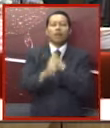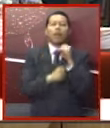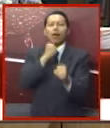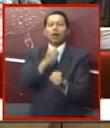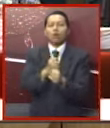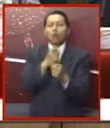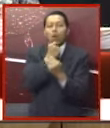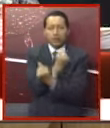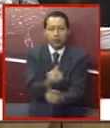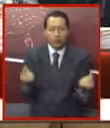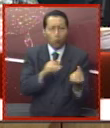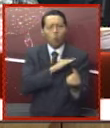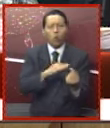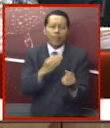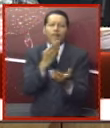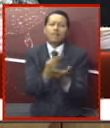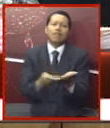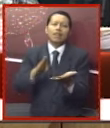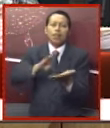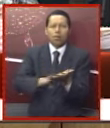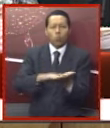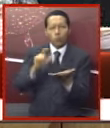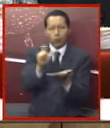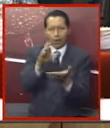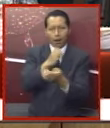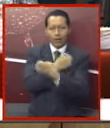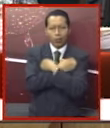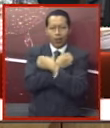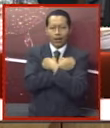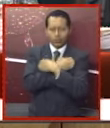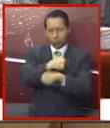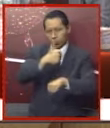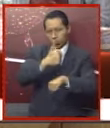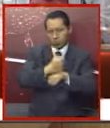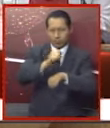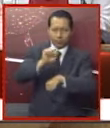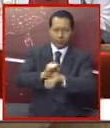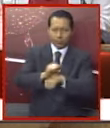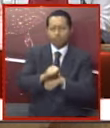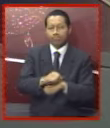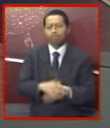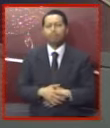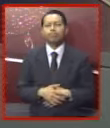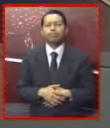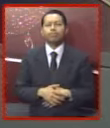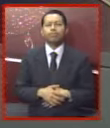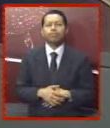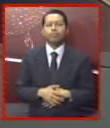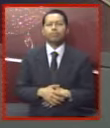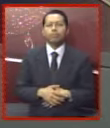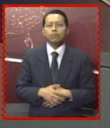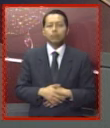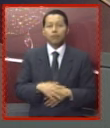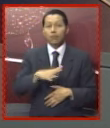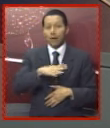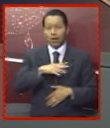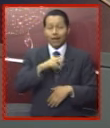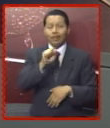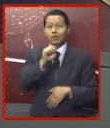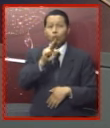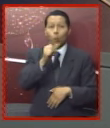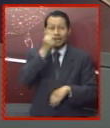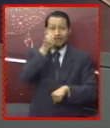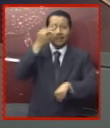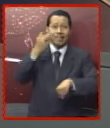niños de México sean bilingües al término de su educación básica. Y que podamos pasar. Participó también